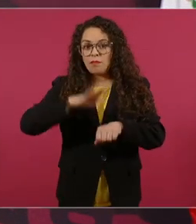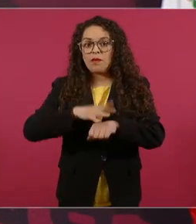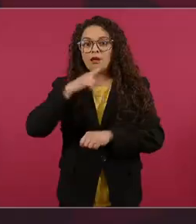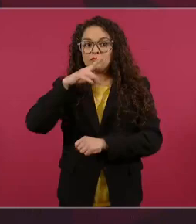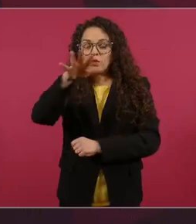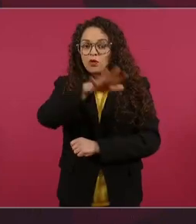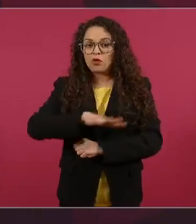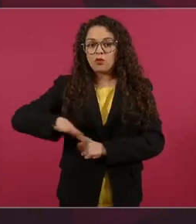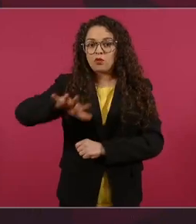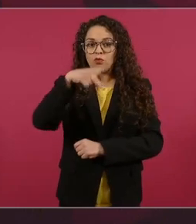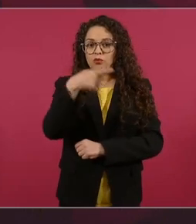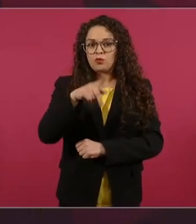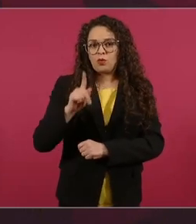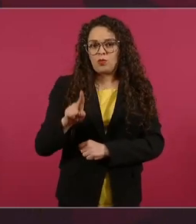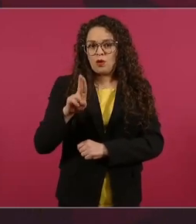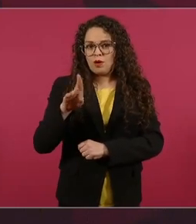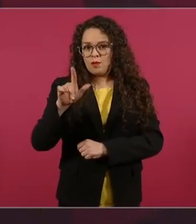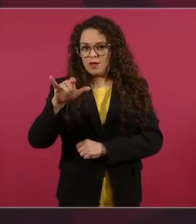De acuerdo, presidente.